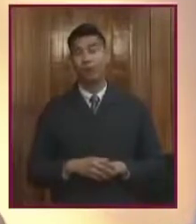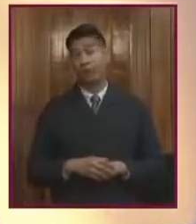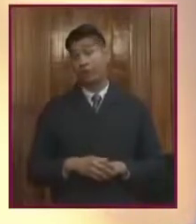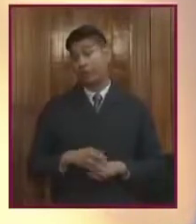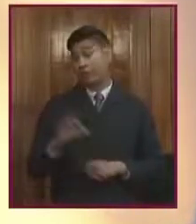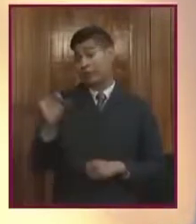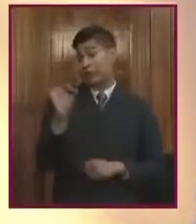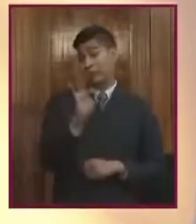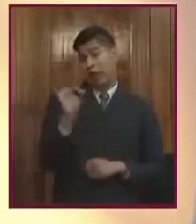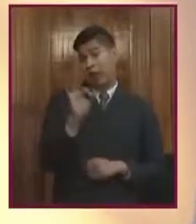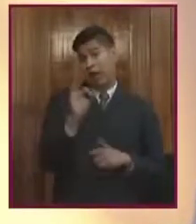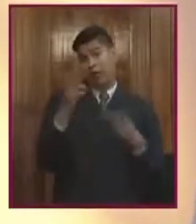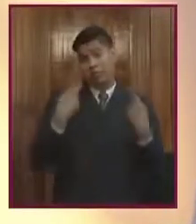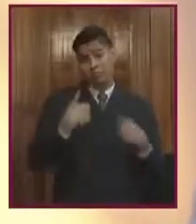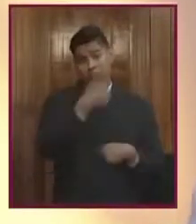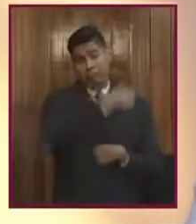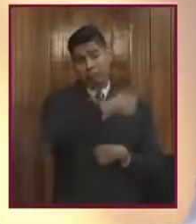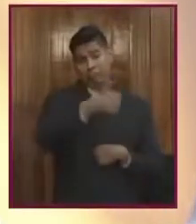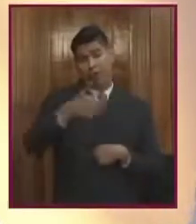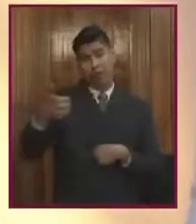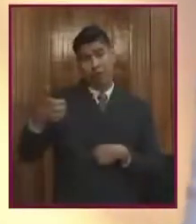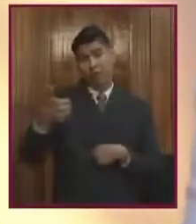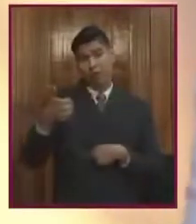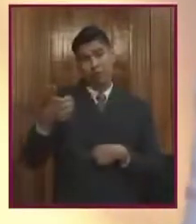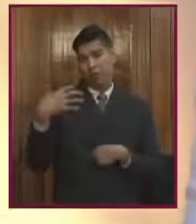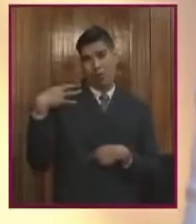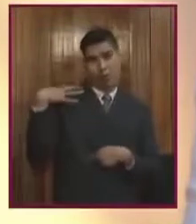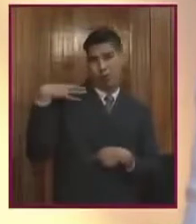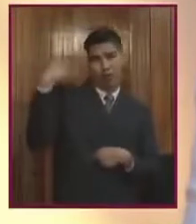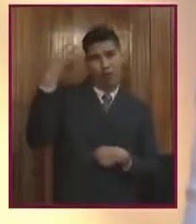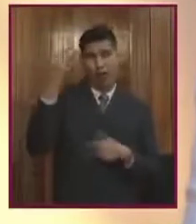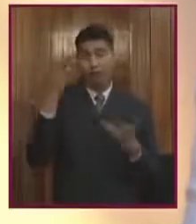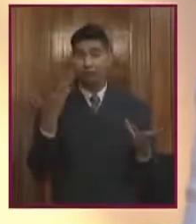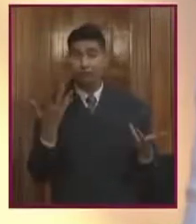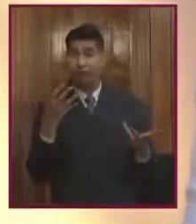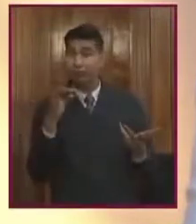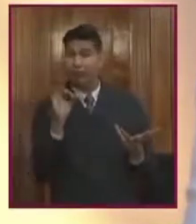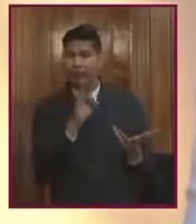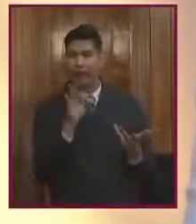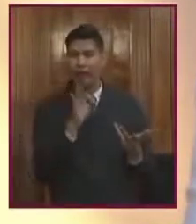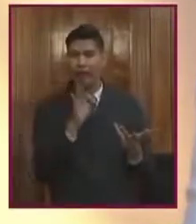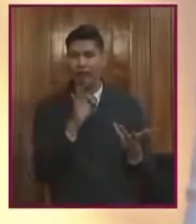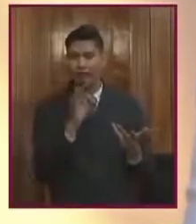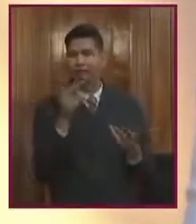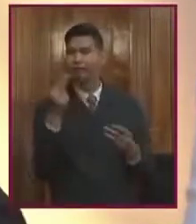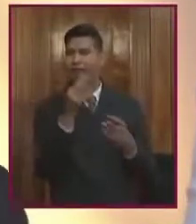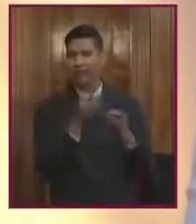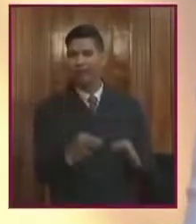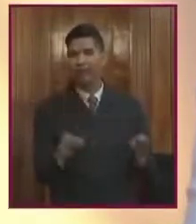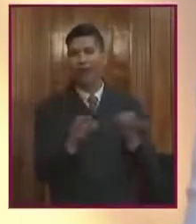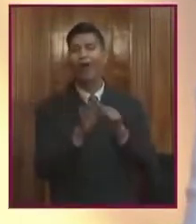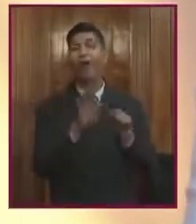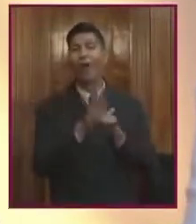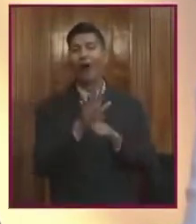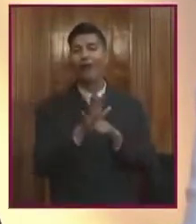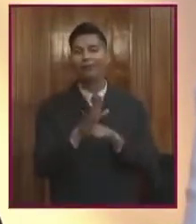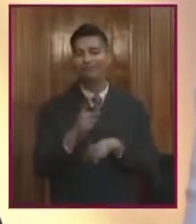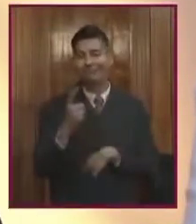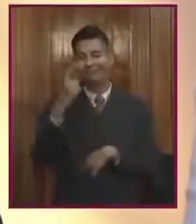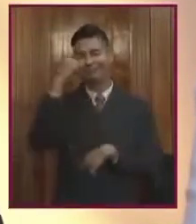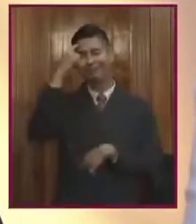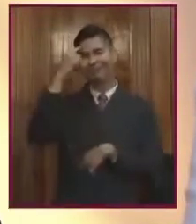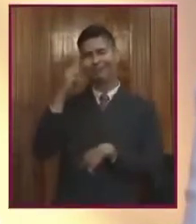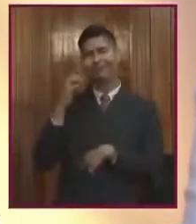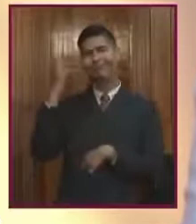voluntario, implica una decisión de autorreflexión con la